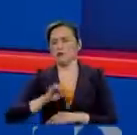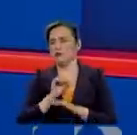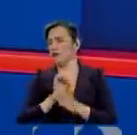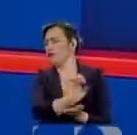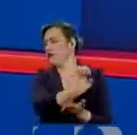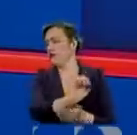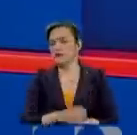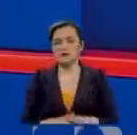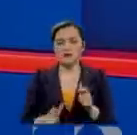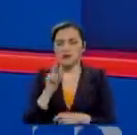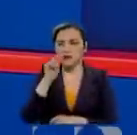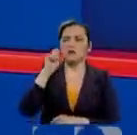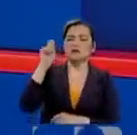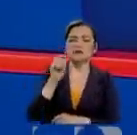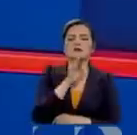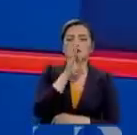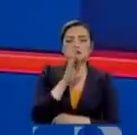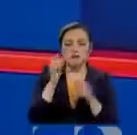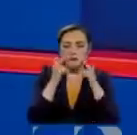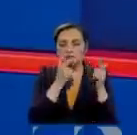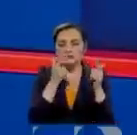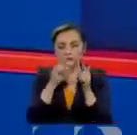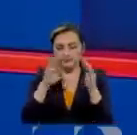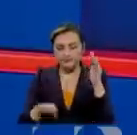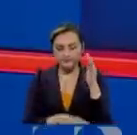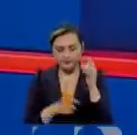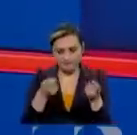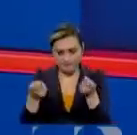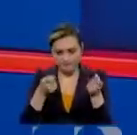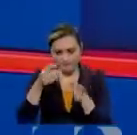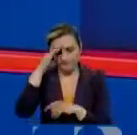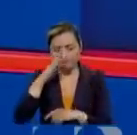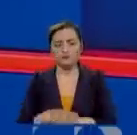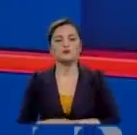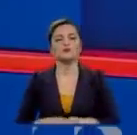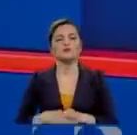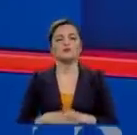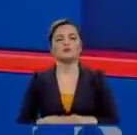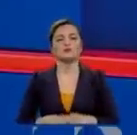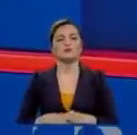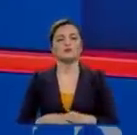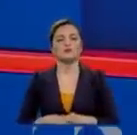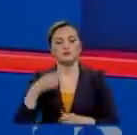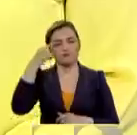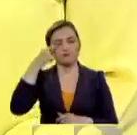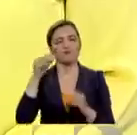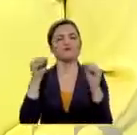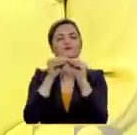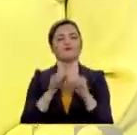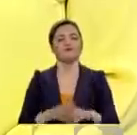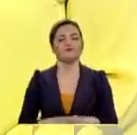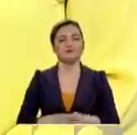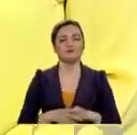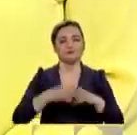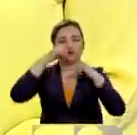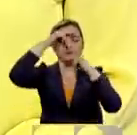cuando los vecinos estén reclamando, sino que permanezcan durante todo el día realizando los patrullajes necesarios. Isa, continúas con más. Y